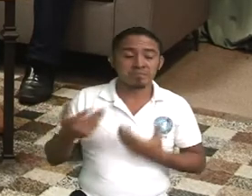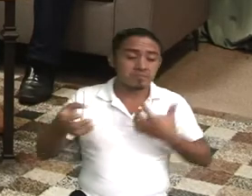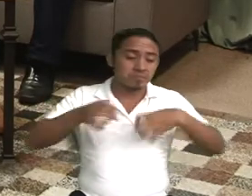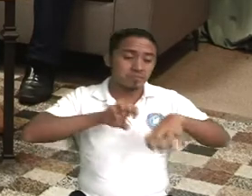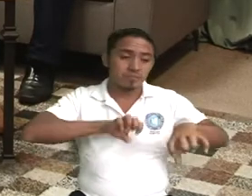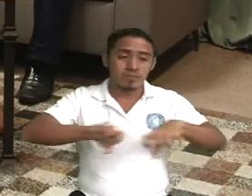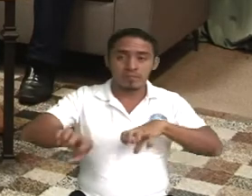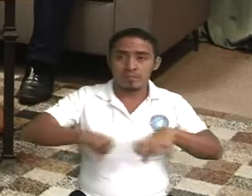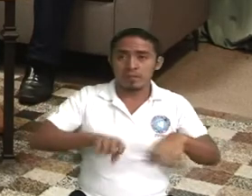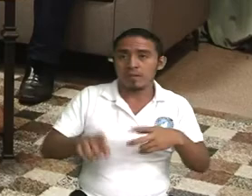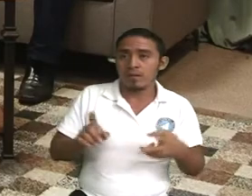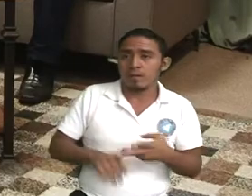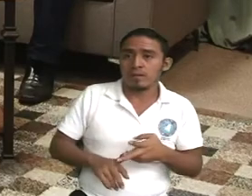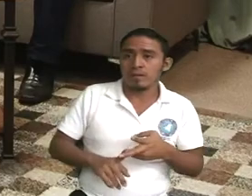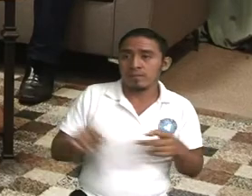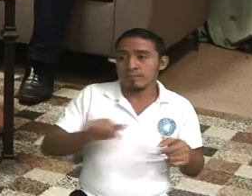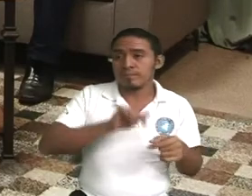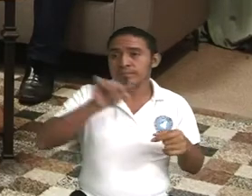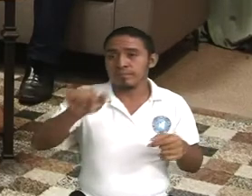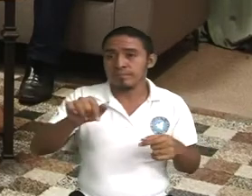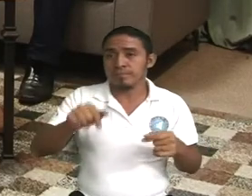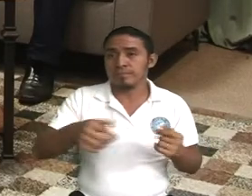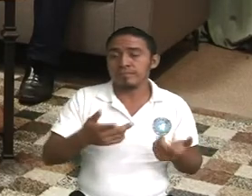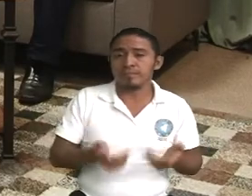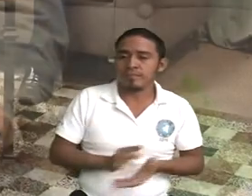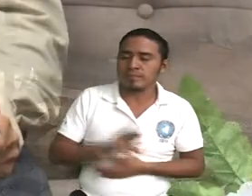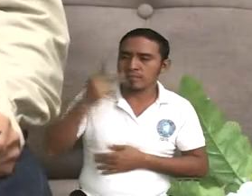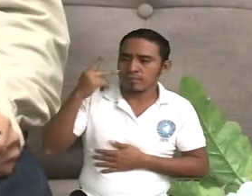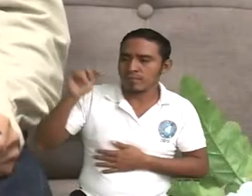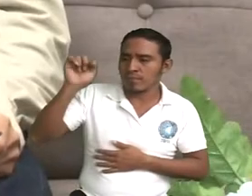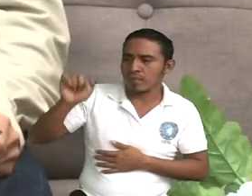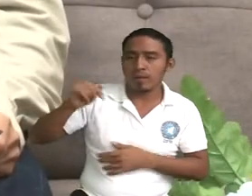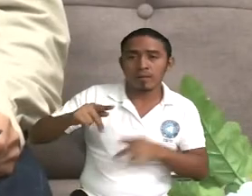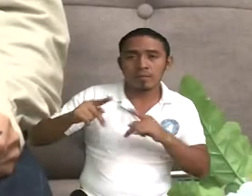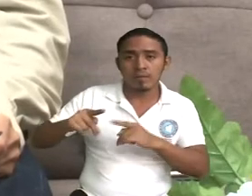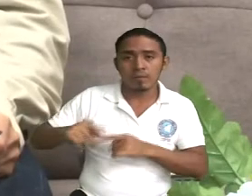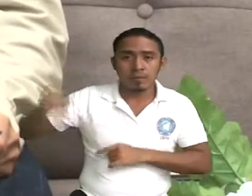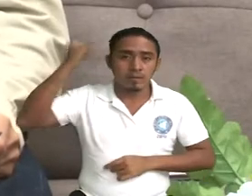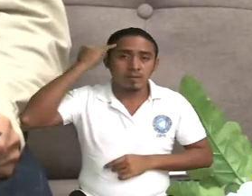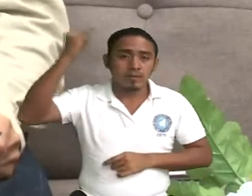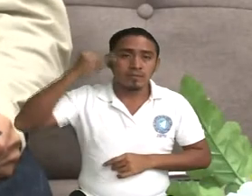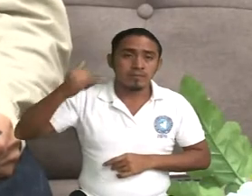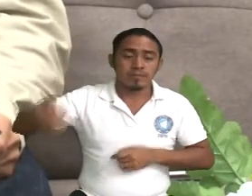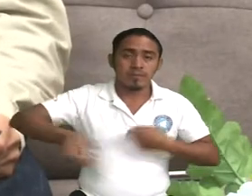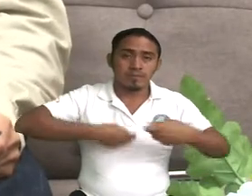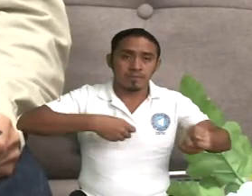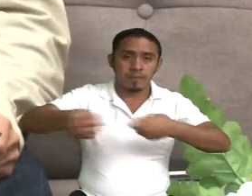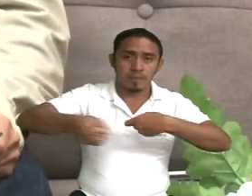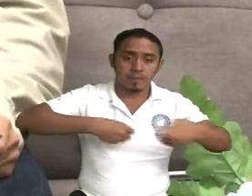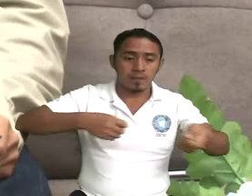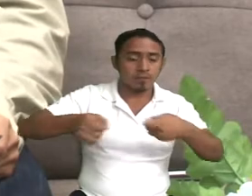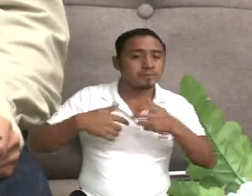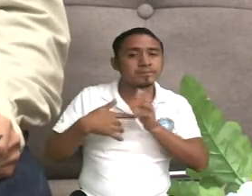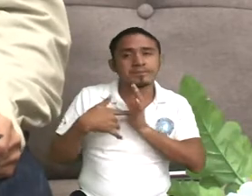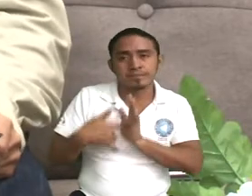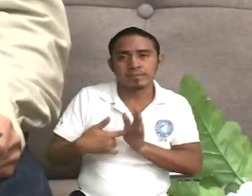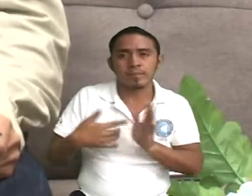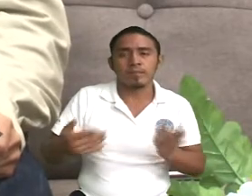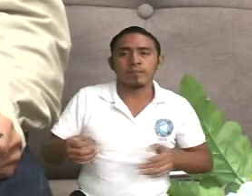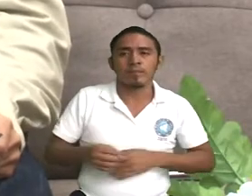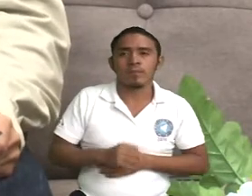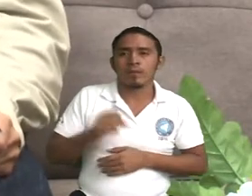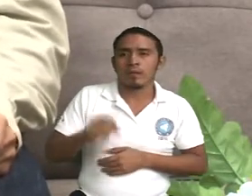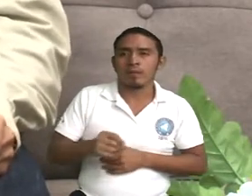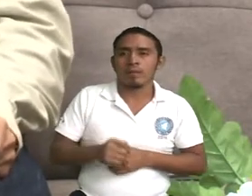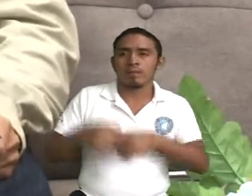actividad, algún evento de movilización, vas a encontrarte a emprendedores. Si hay aquí